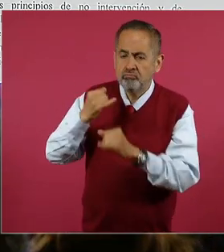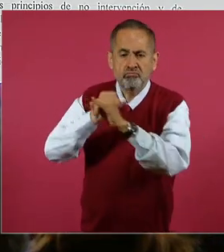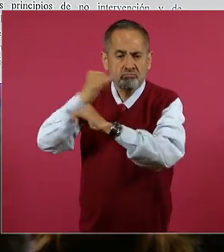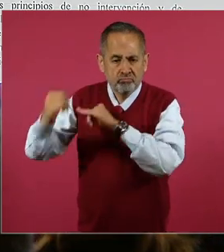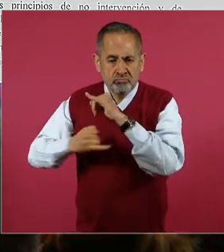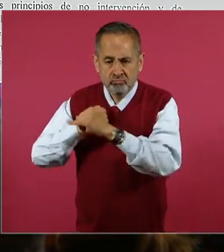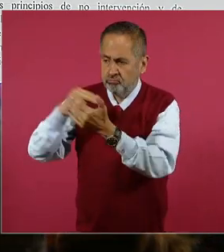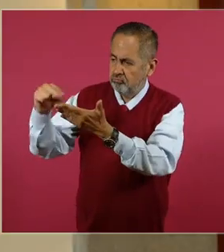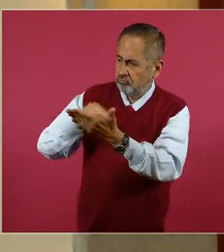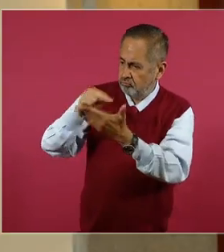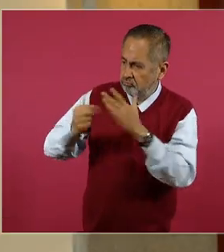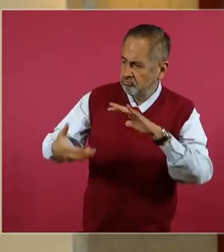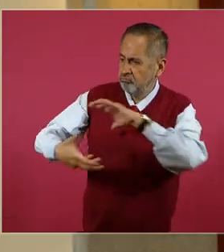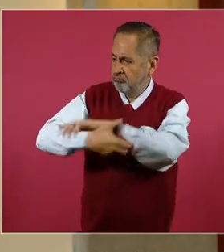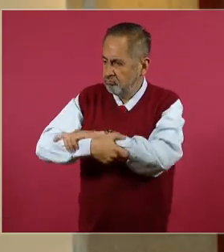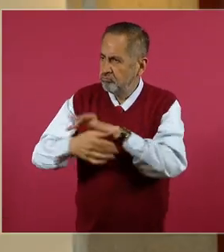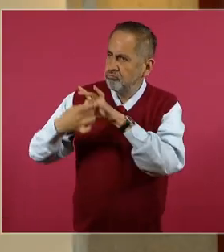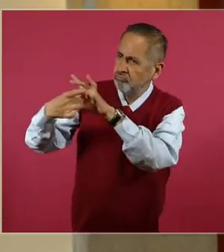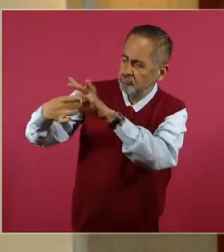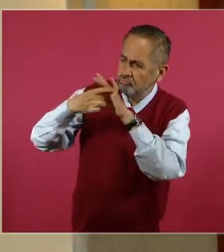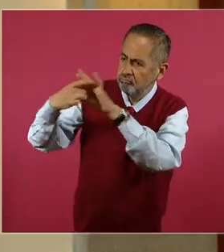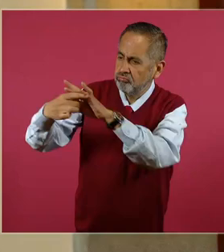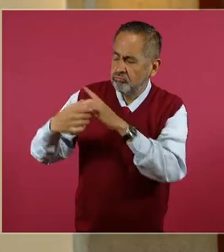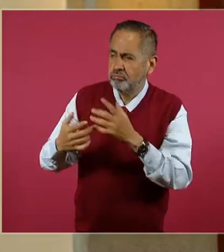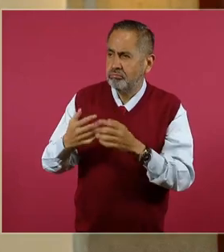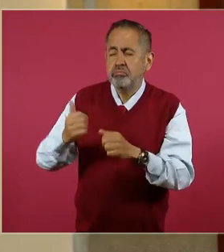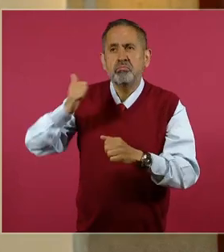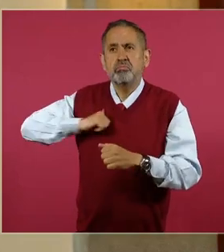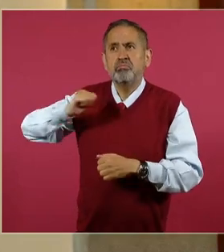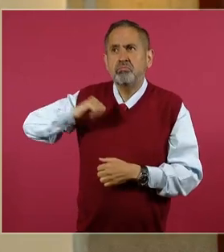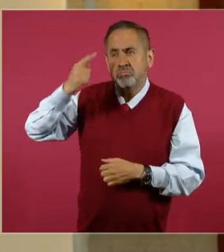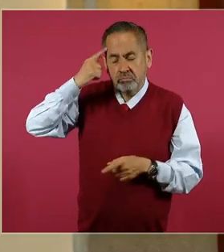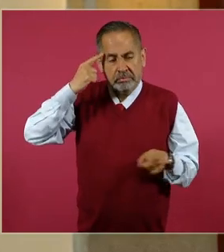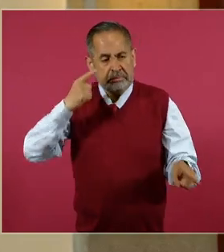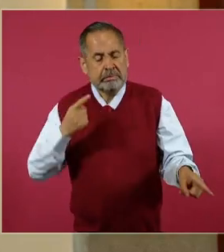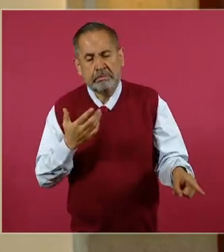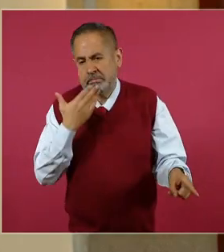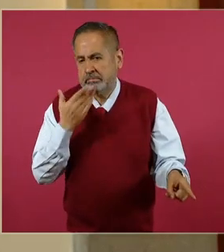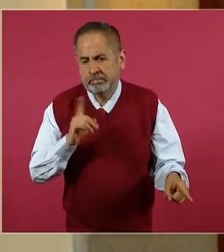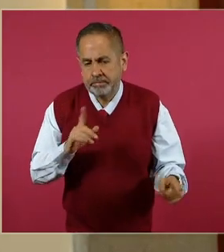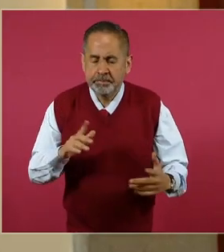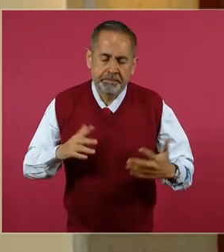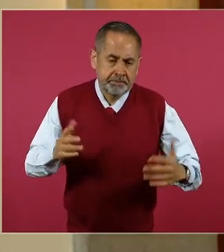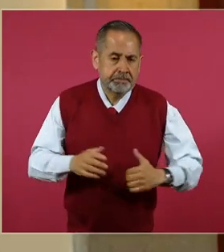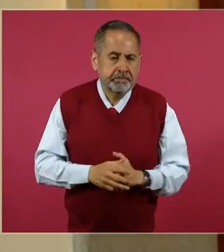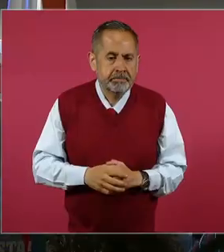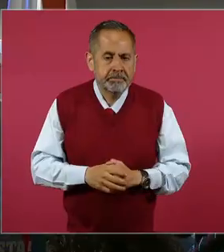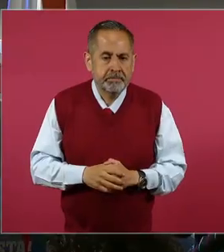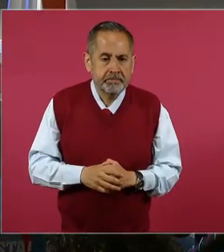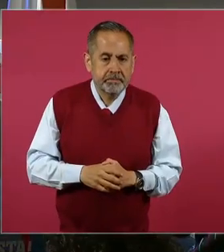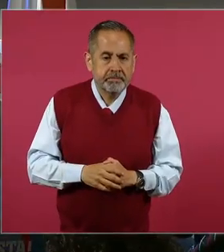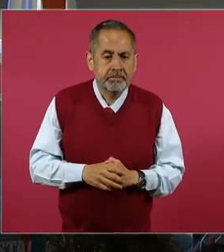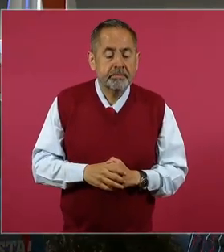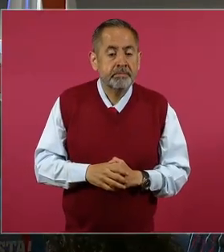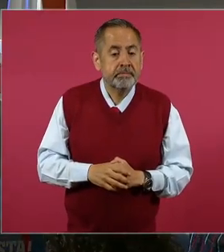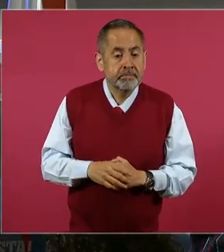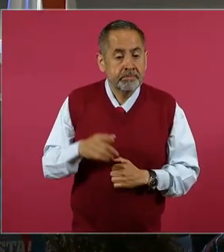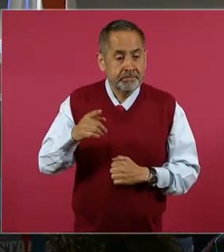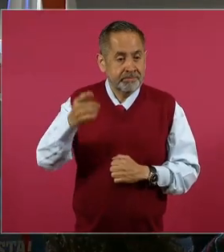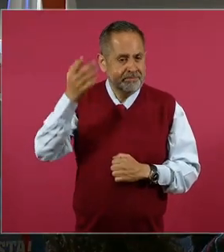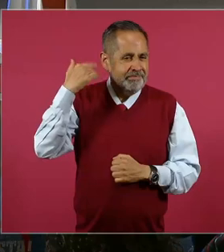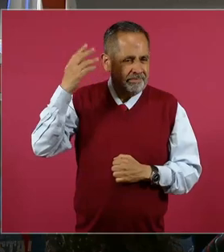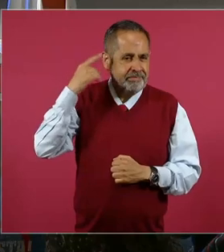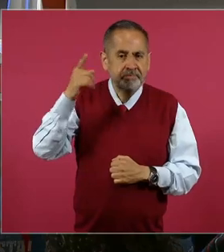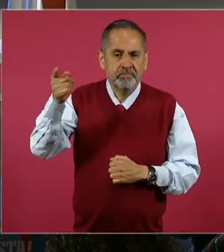otros convenios de cooperación. Y si en los años inmediatamente posteriores a la